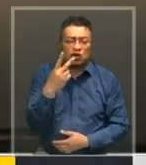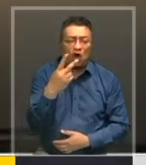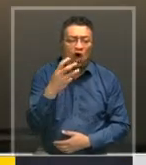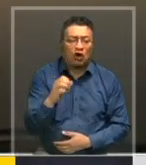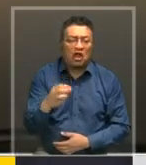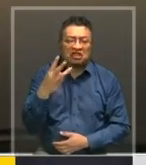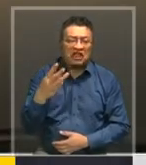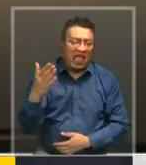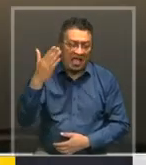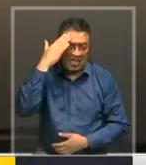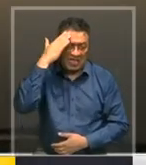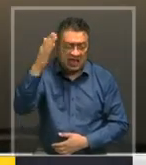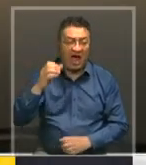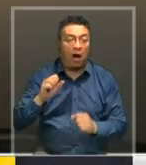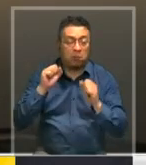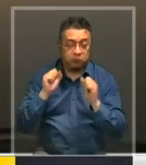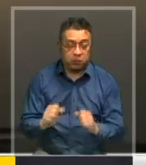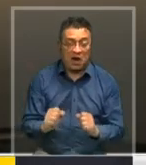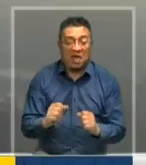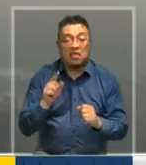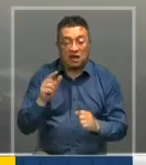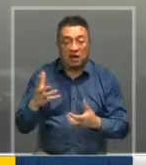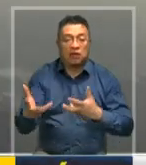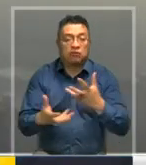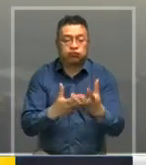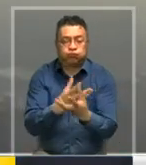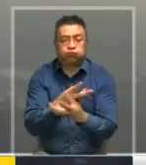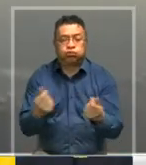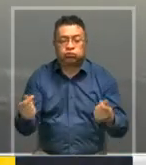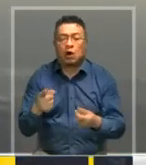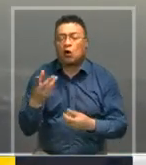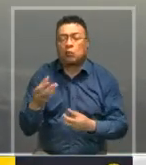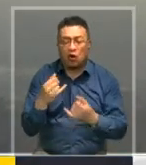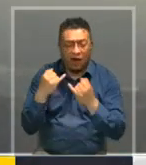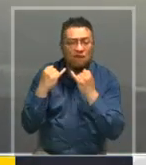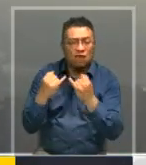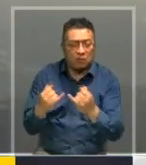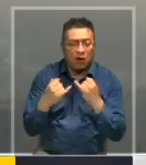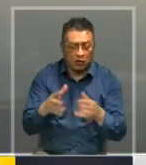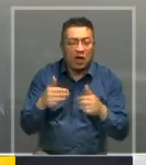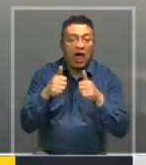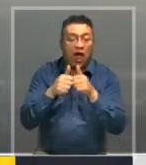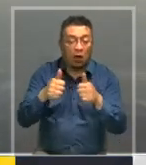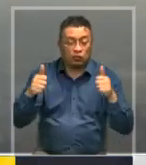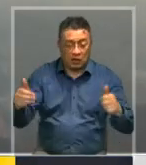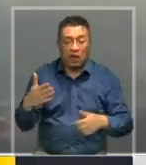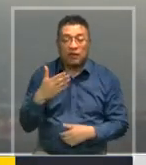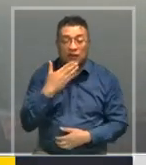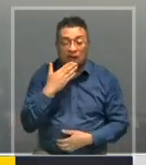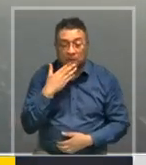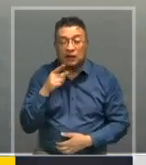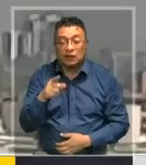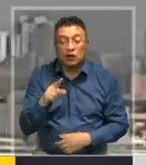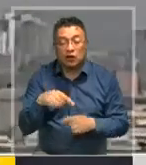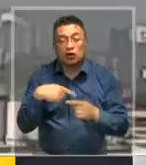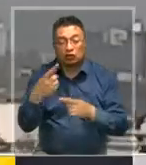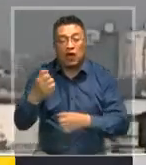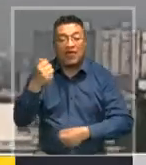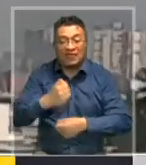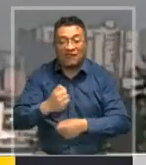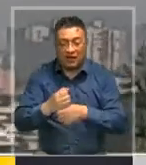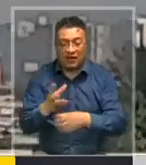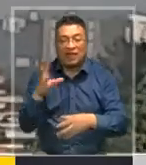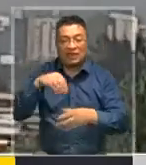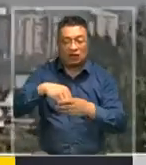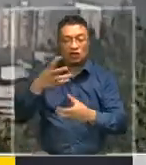poder extinguirlo? ¿Cuál es lo que ustedes han recibido el reporte también de las autoridades que están ahí, también parte de los que están trabajando en el incendio?